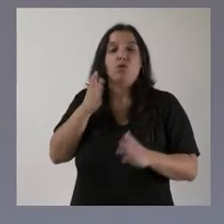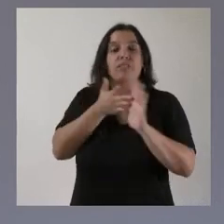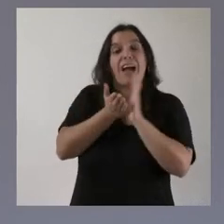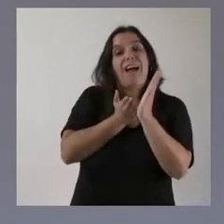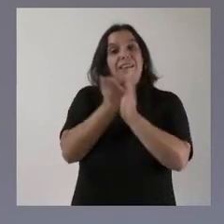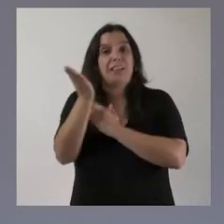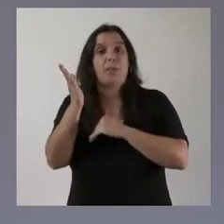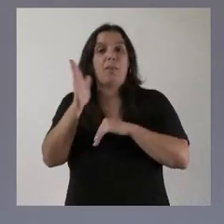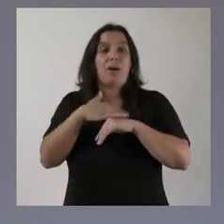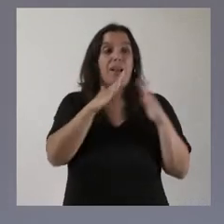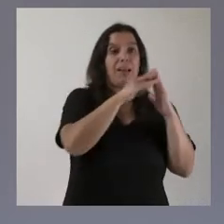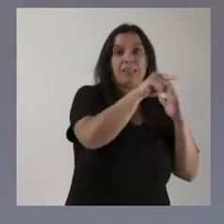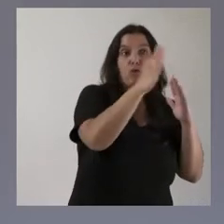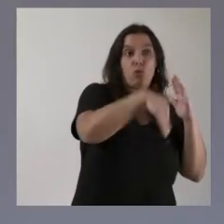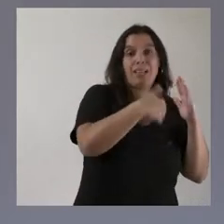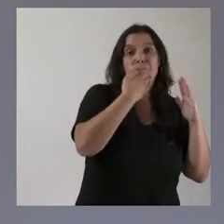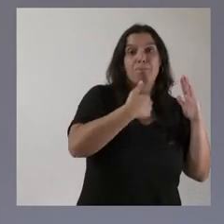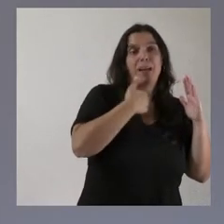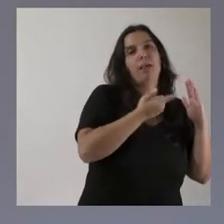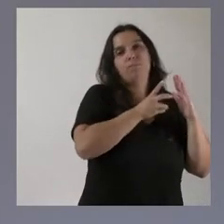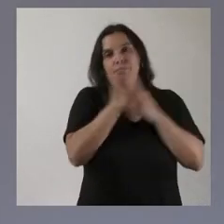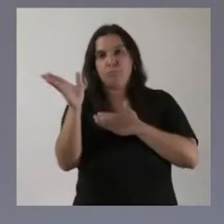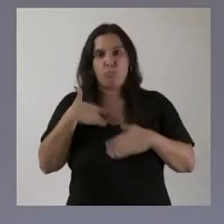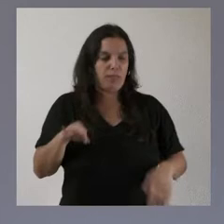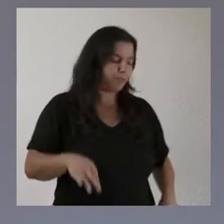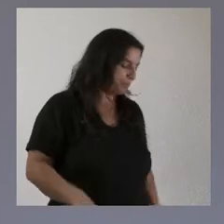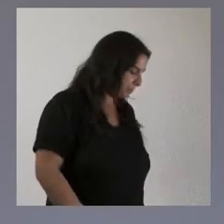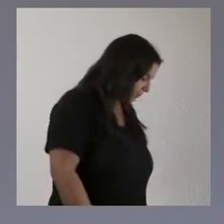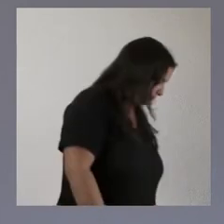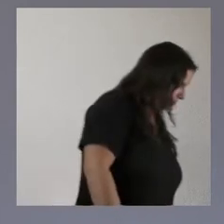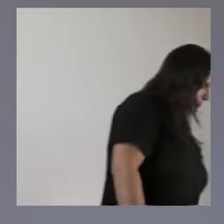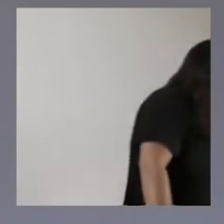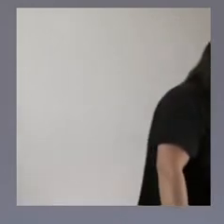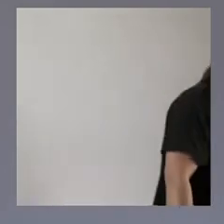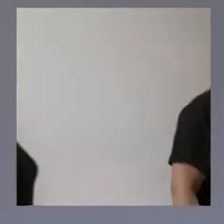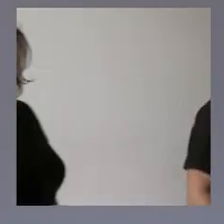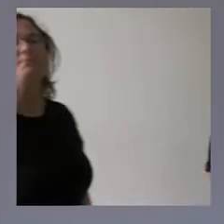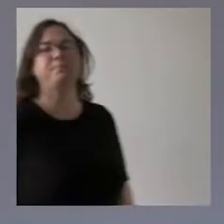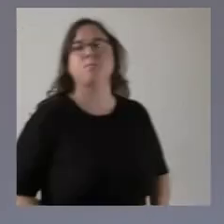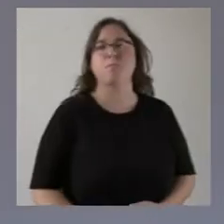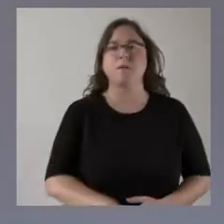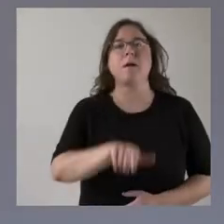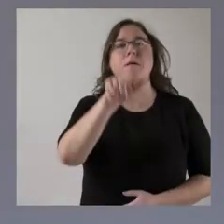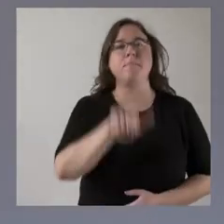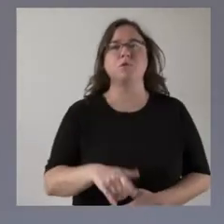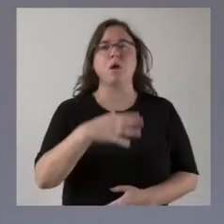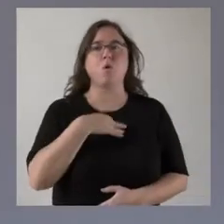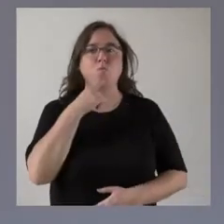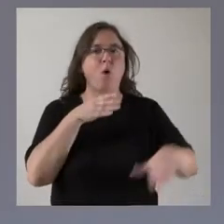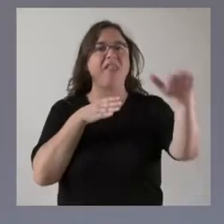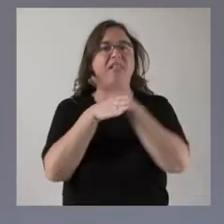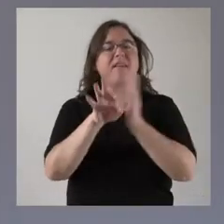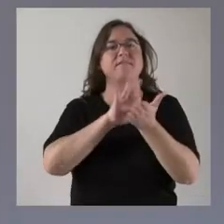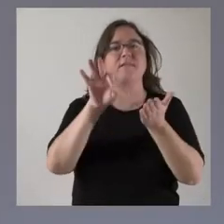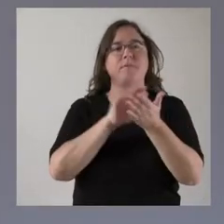alternativa a la vivienda en caso de pérdida de ésta Cómo puede acceder una persona una familia a este servicio